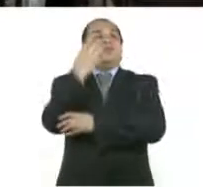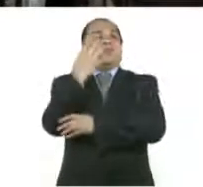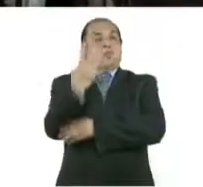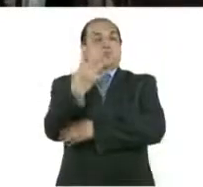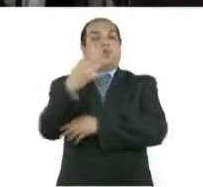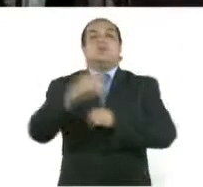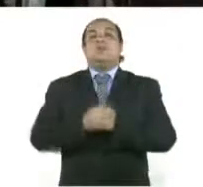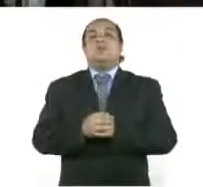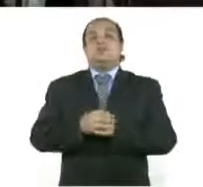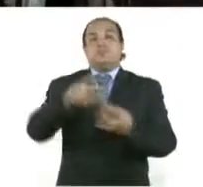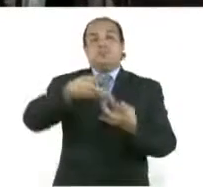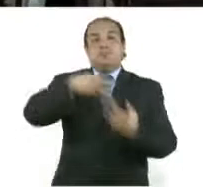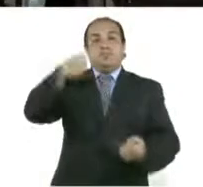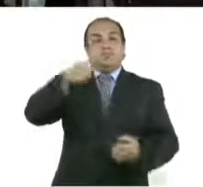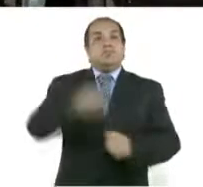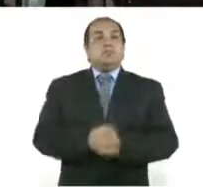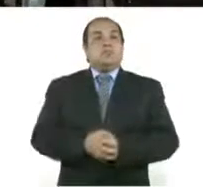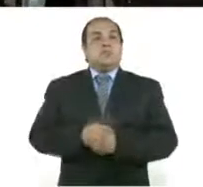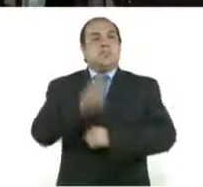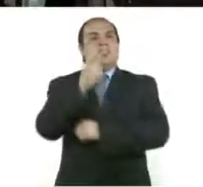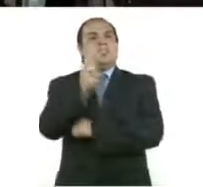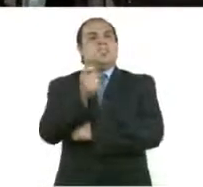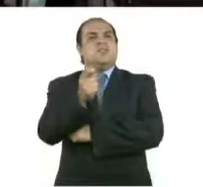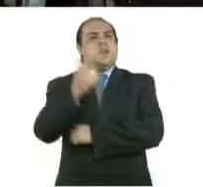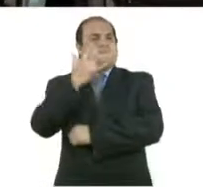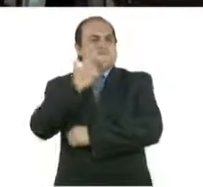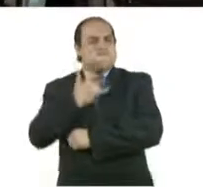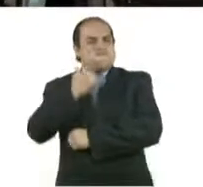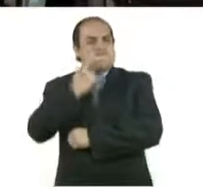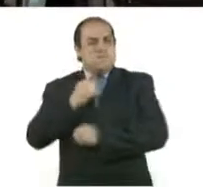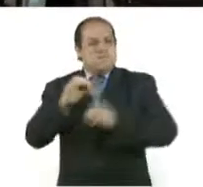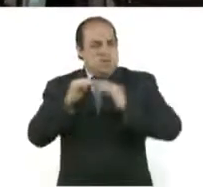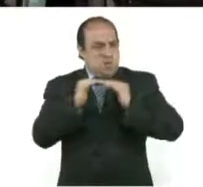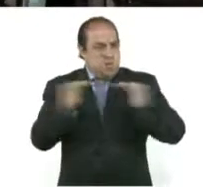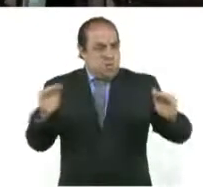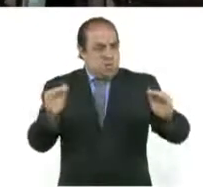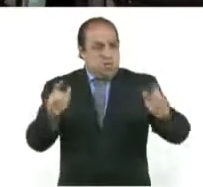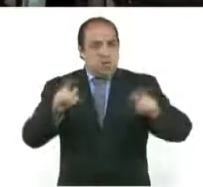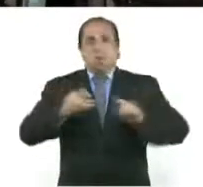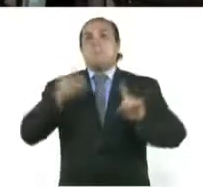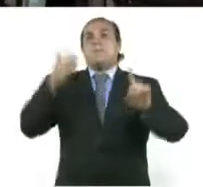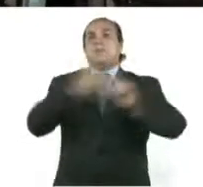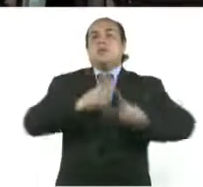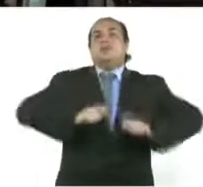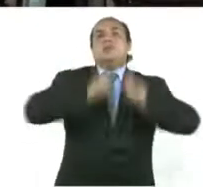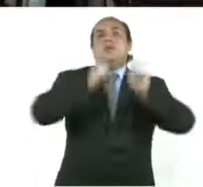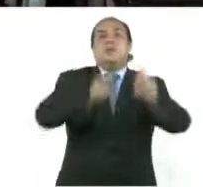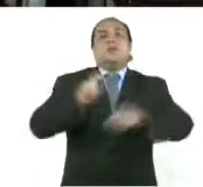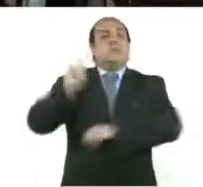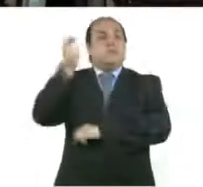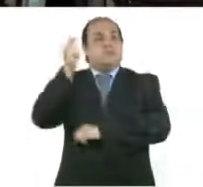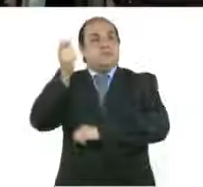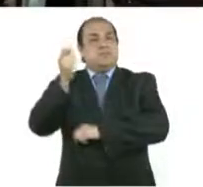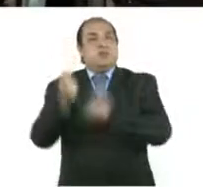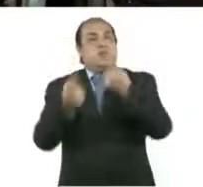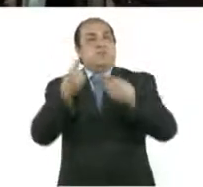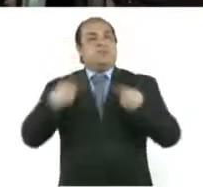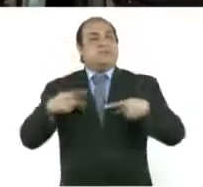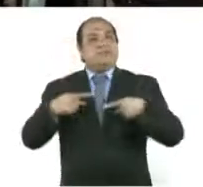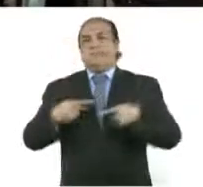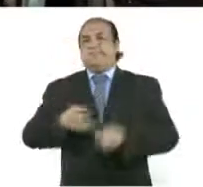Esto ha sido una lucha democrática para entregar esta pensión, porque había personas que se oponían a